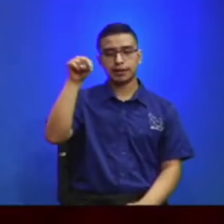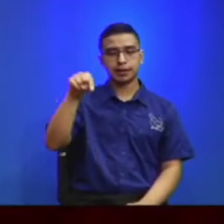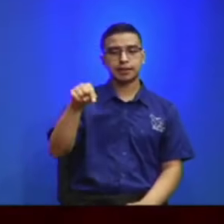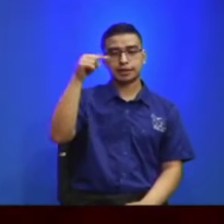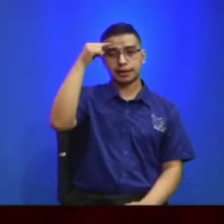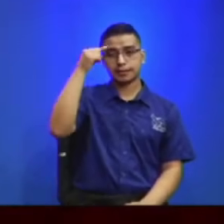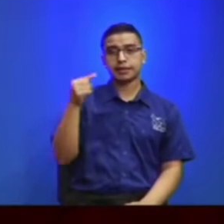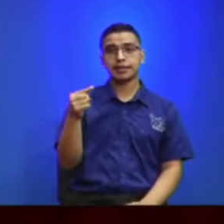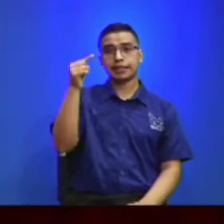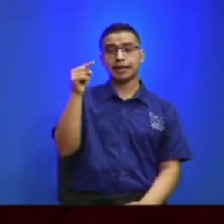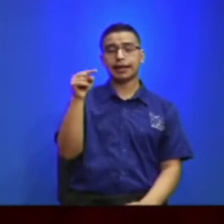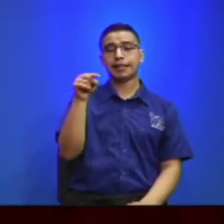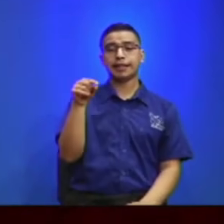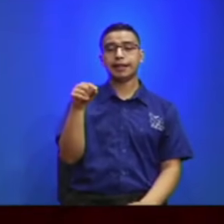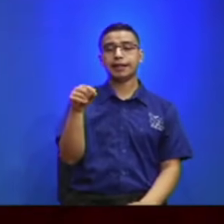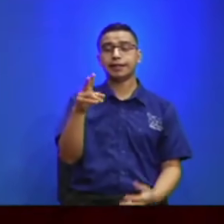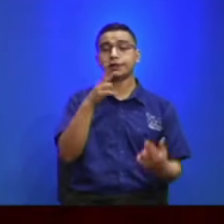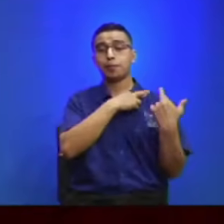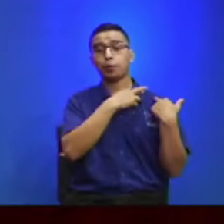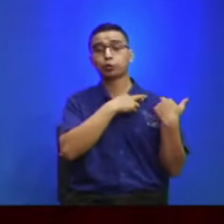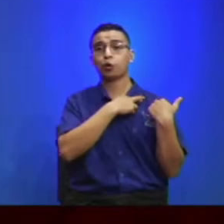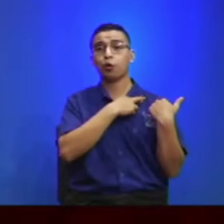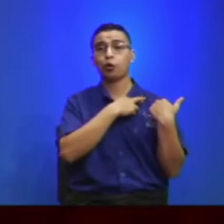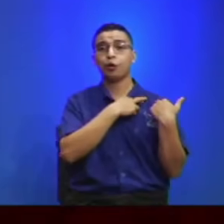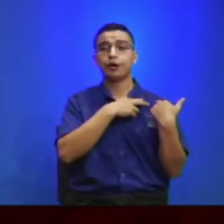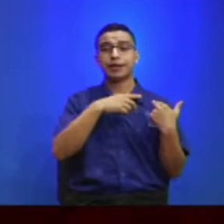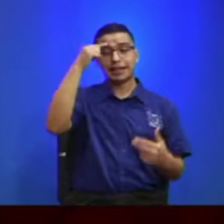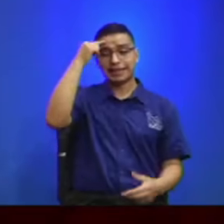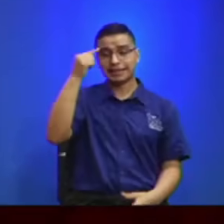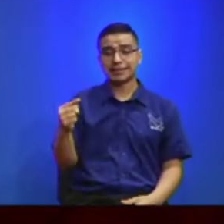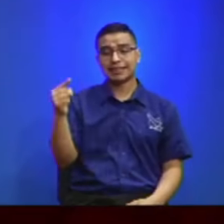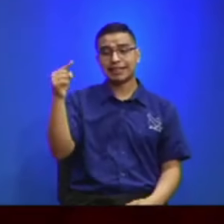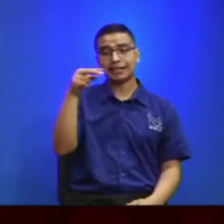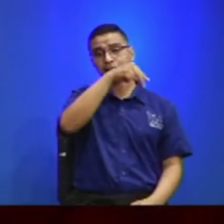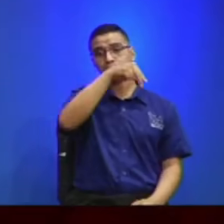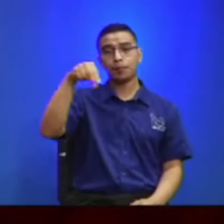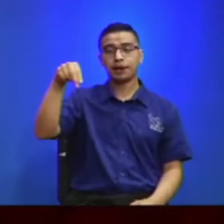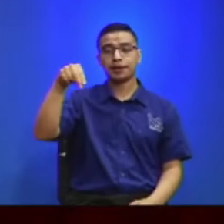qué delicia ya viene el día de reposo